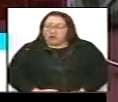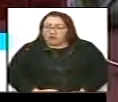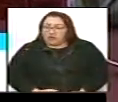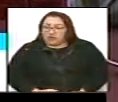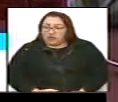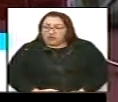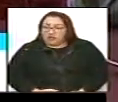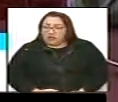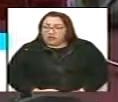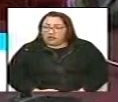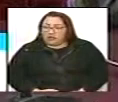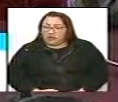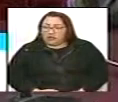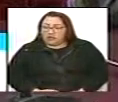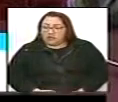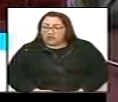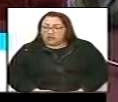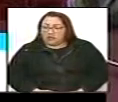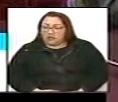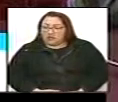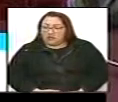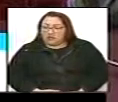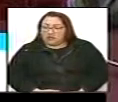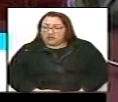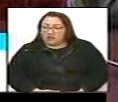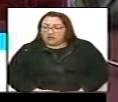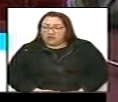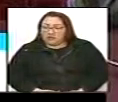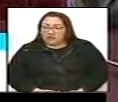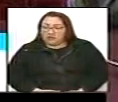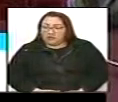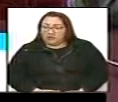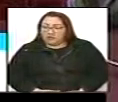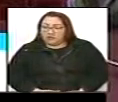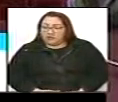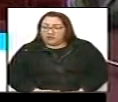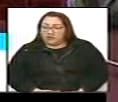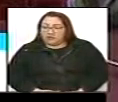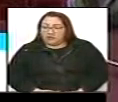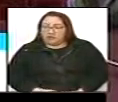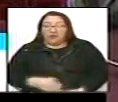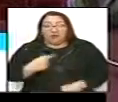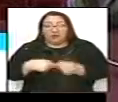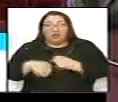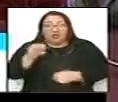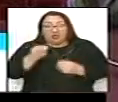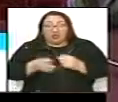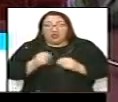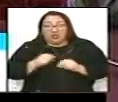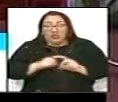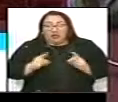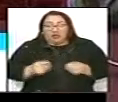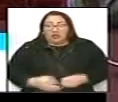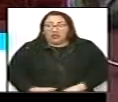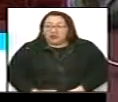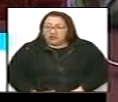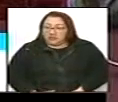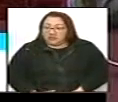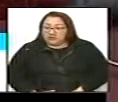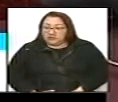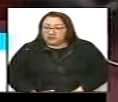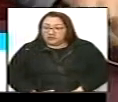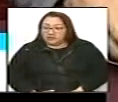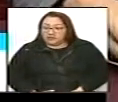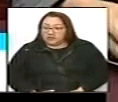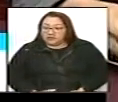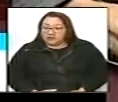con todo derecho están reclamando, ¿no es cierto?, una acción pronta de la justicia. Pero si la actuación de ustedes